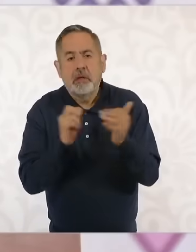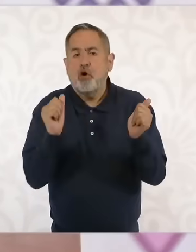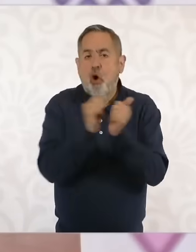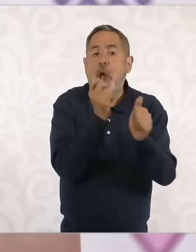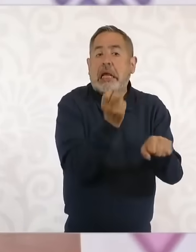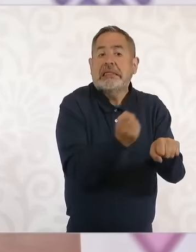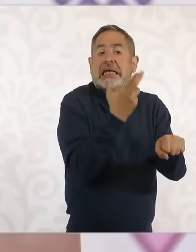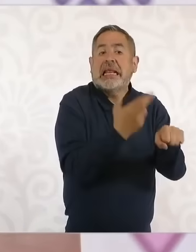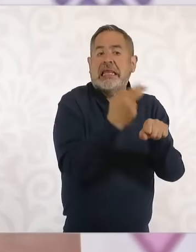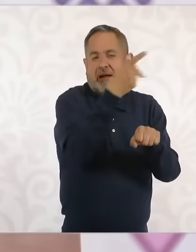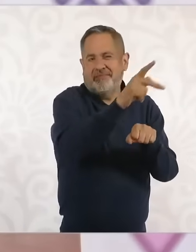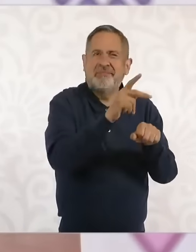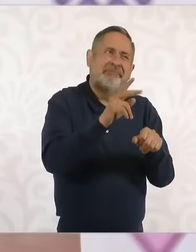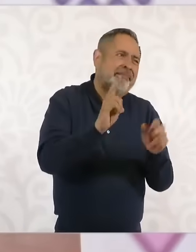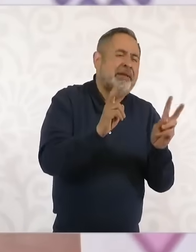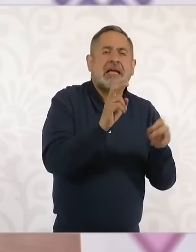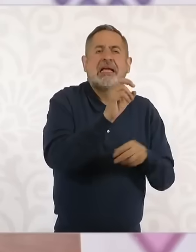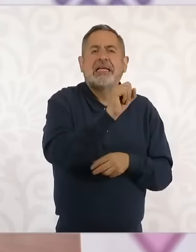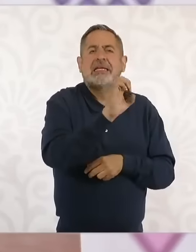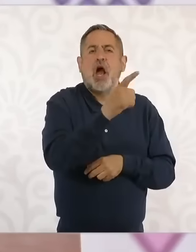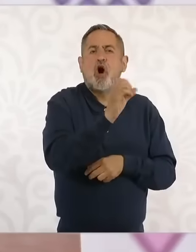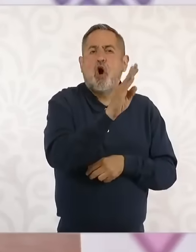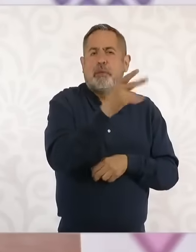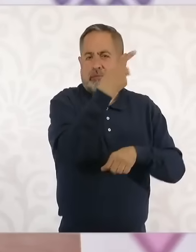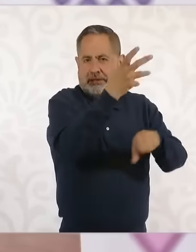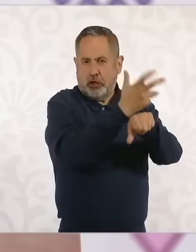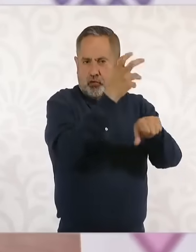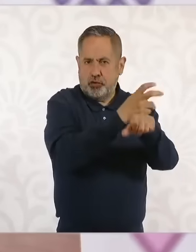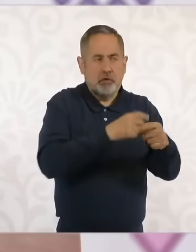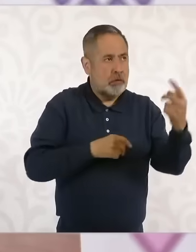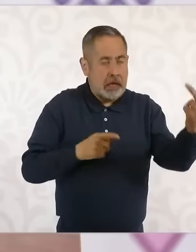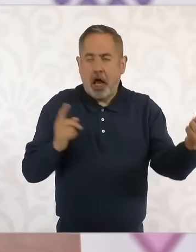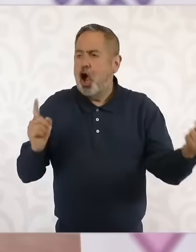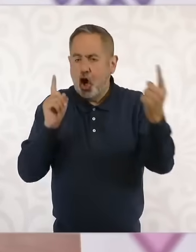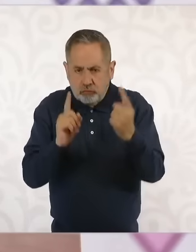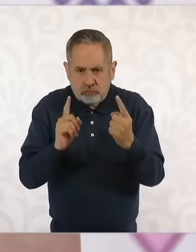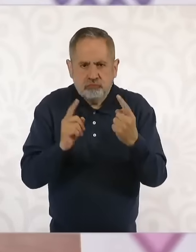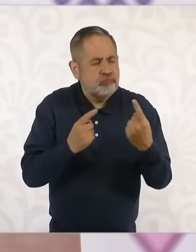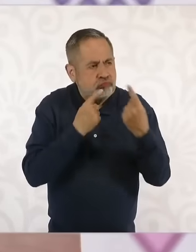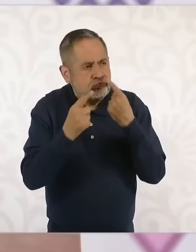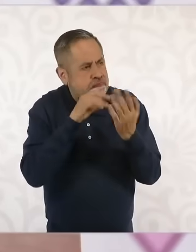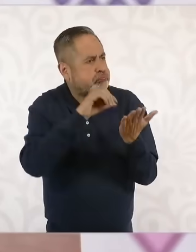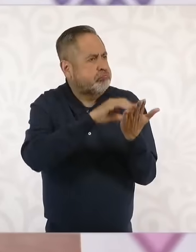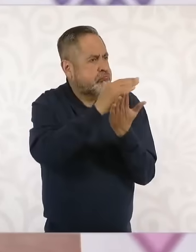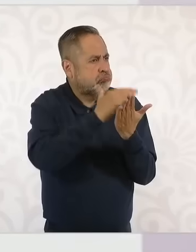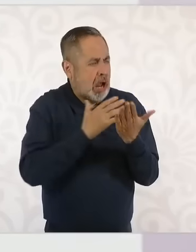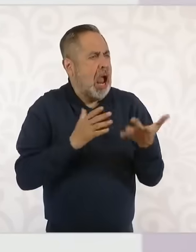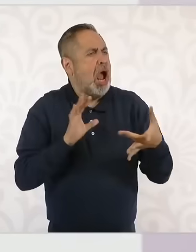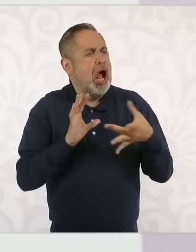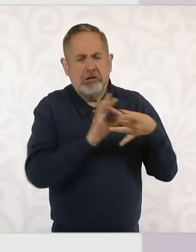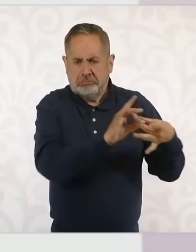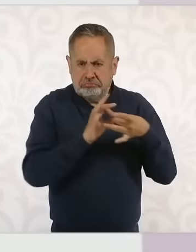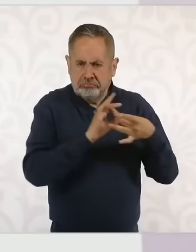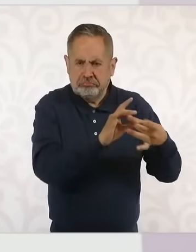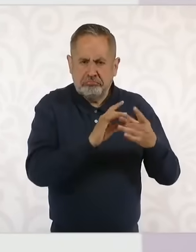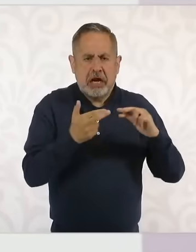del Departamento de Estado del Gobierno de los Estados Unidos, esta colaboración y coordinación